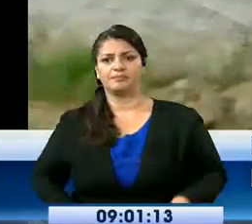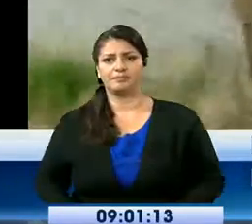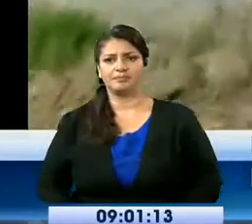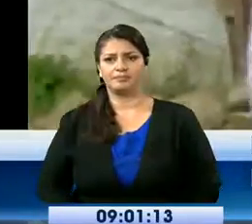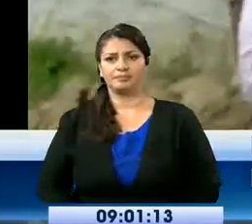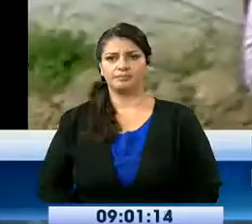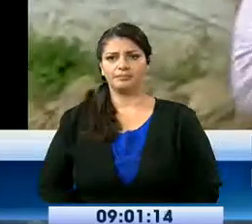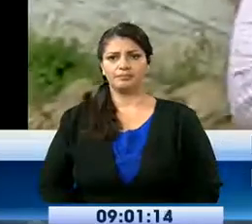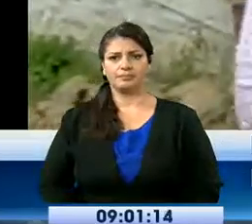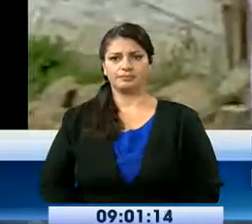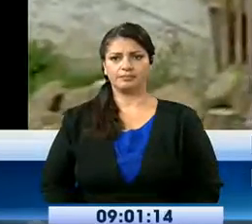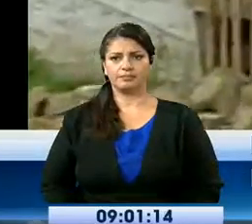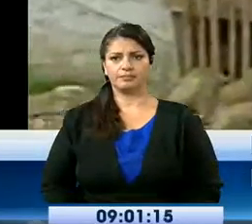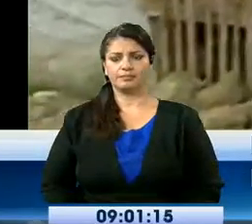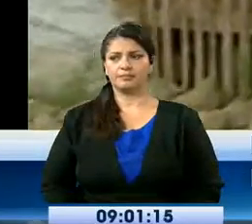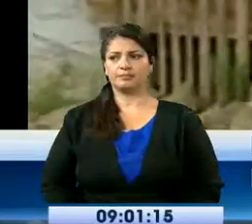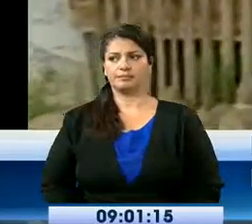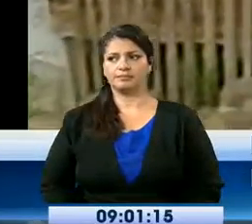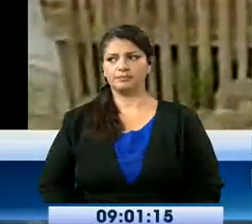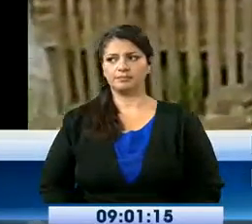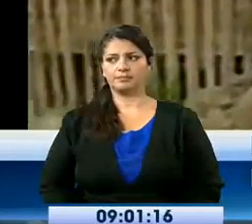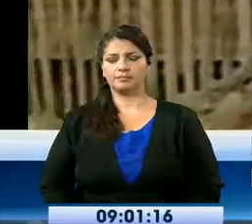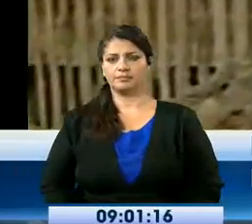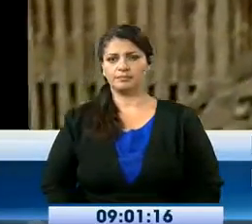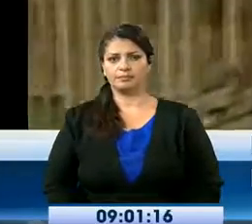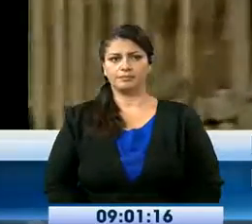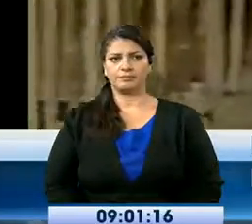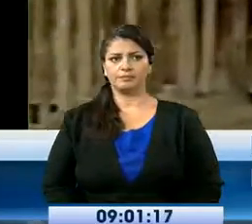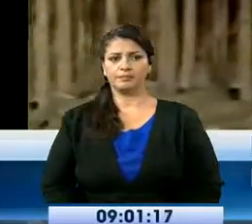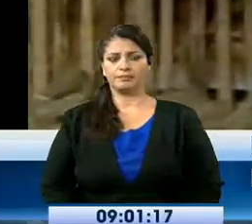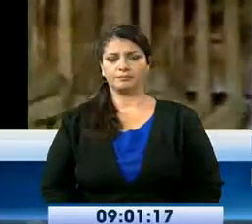Guayaquil, la antigua empresa eléctrica, ahora es claro, es CENEL, Unidad de